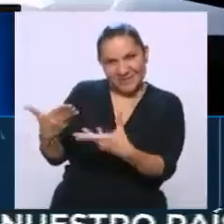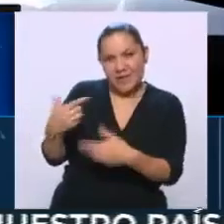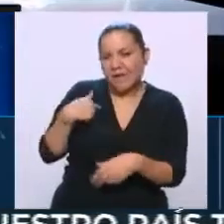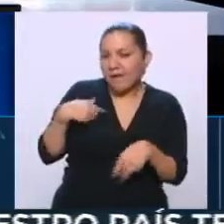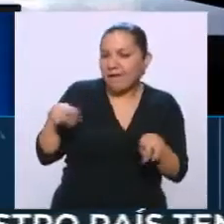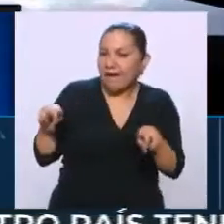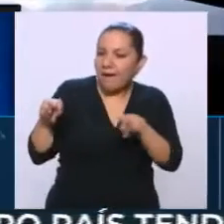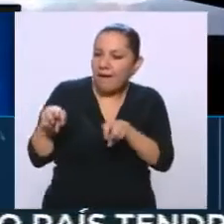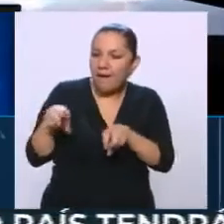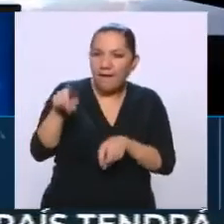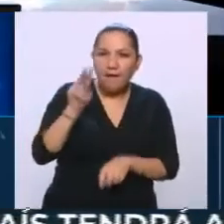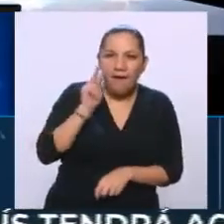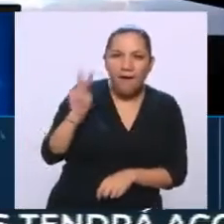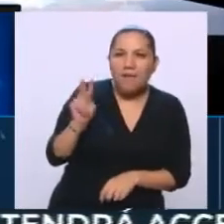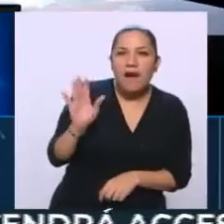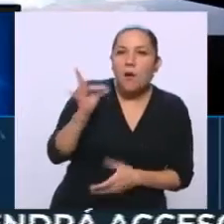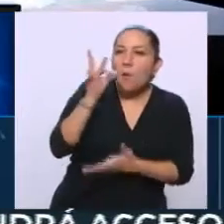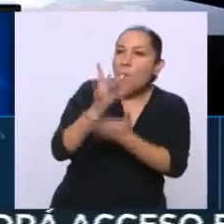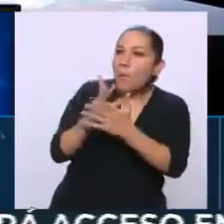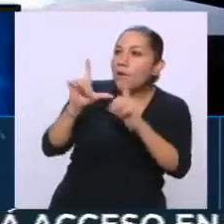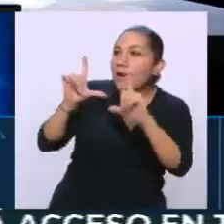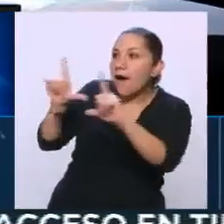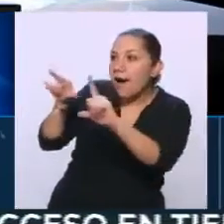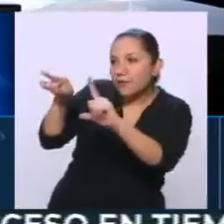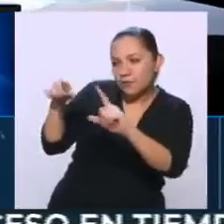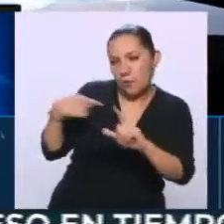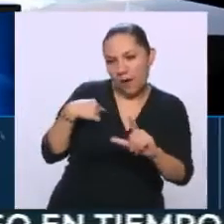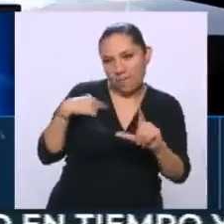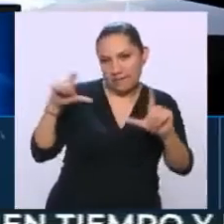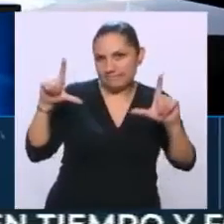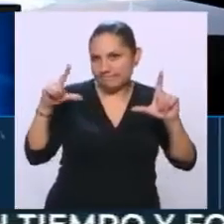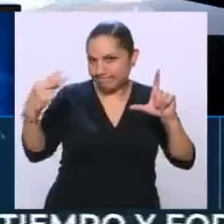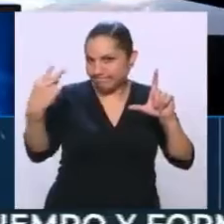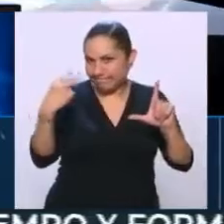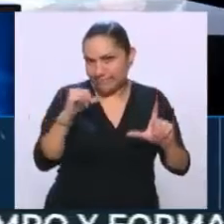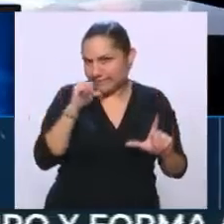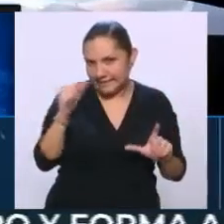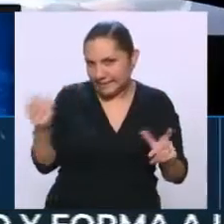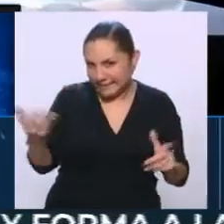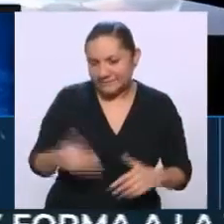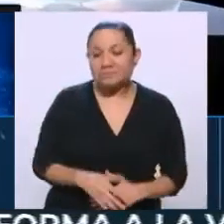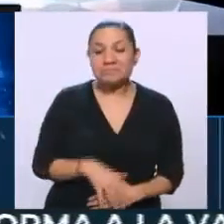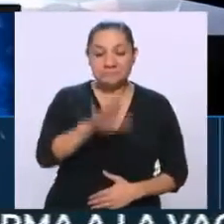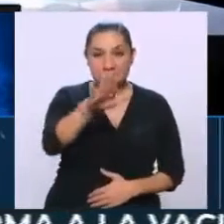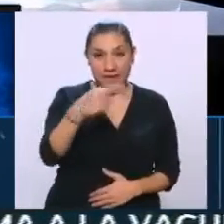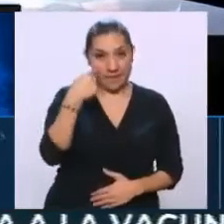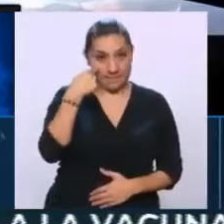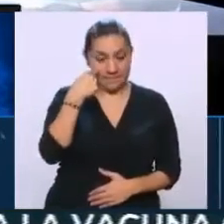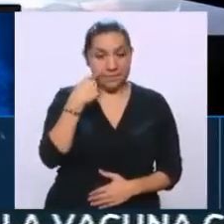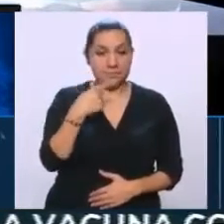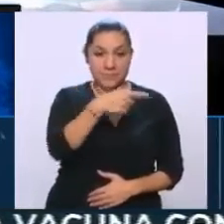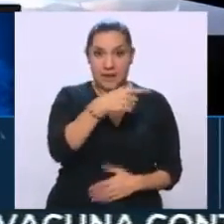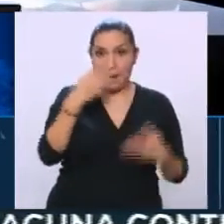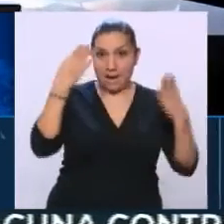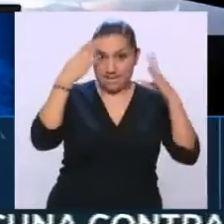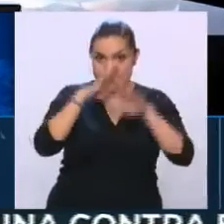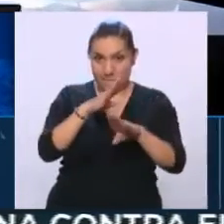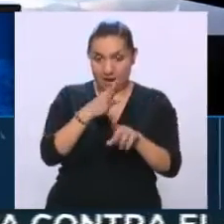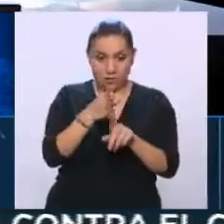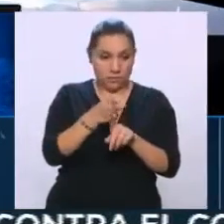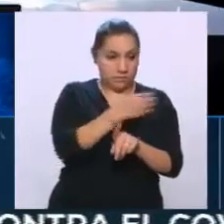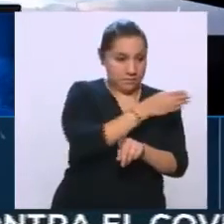Estaba en cuadro nada más, Azul, pero te saludo con mucho aprecio. No, déjame decirte que sí hay un antes y un después. Hace rato dije la UIF